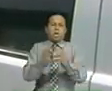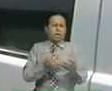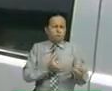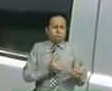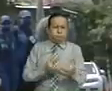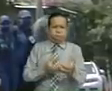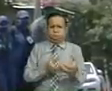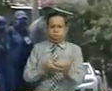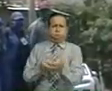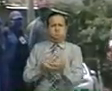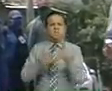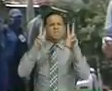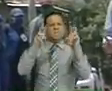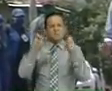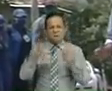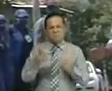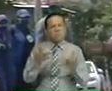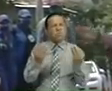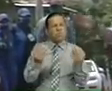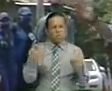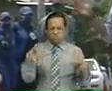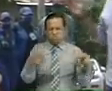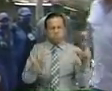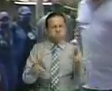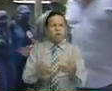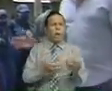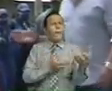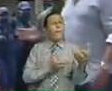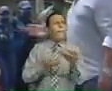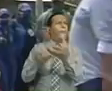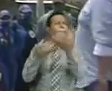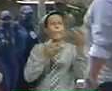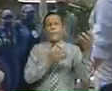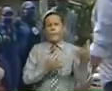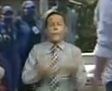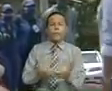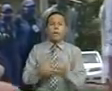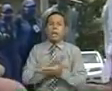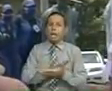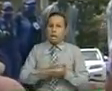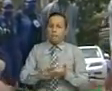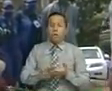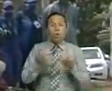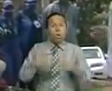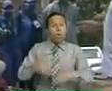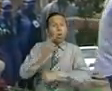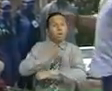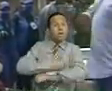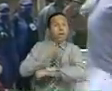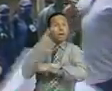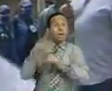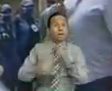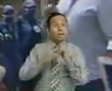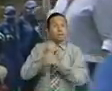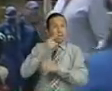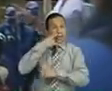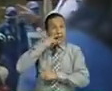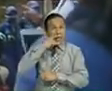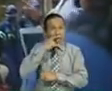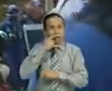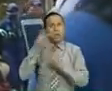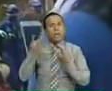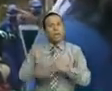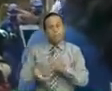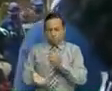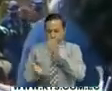de desratización, más fumigación, y por ser el Día Internacional del Niño, estamos también trayendo hoy día a todos los hogares una fundita,